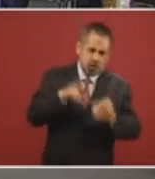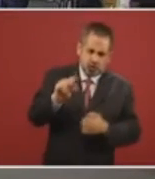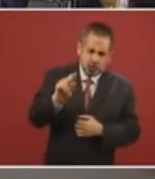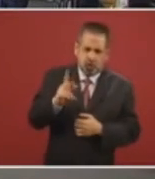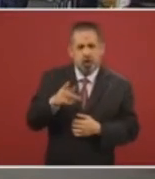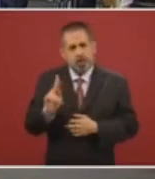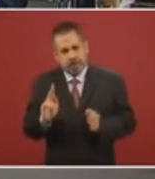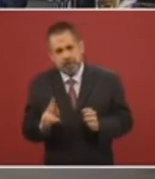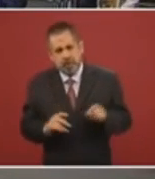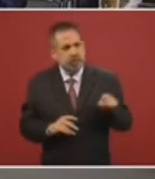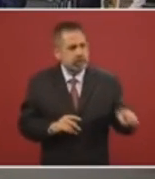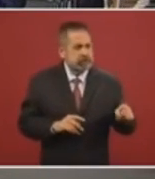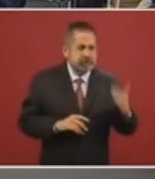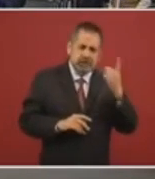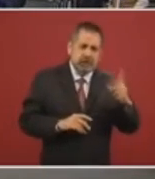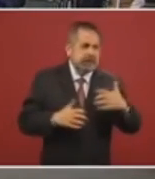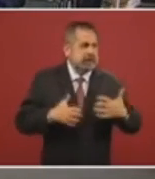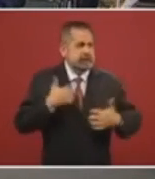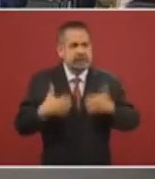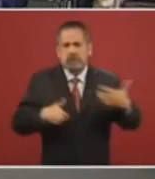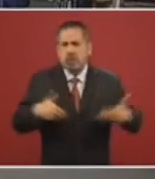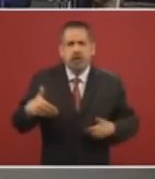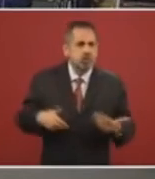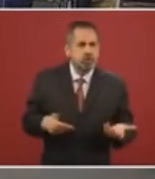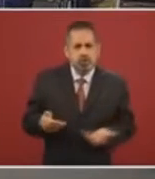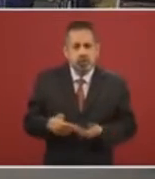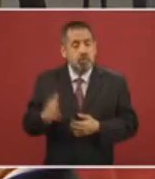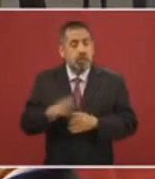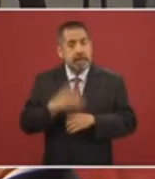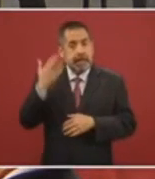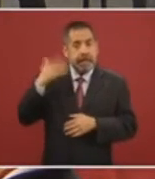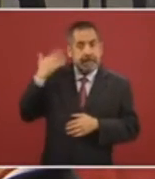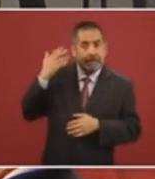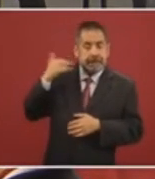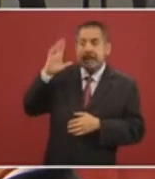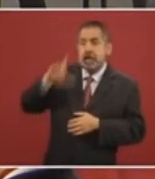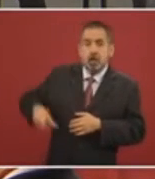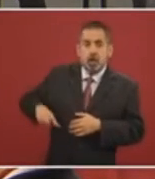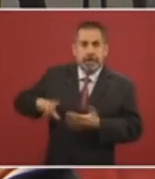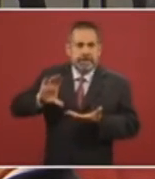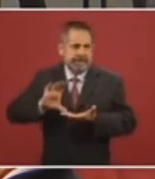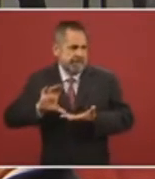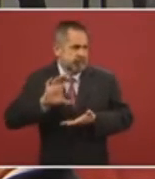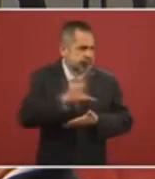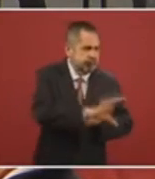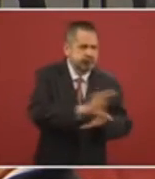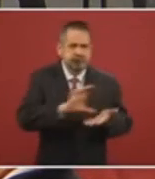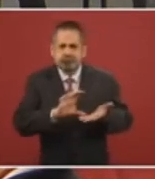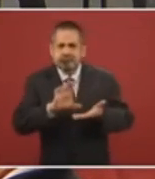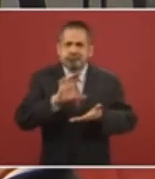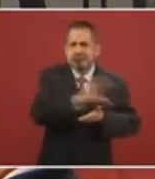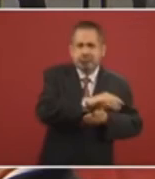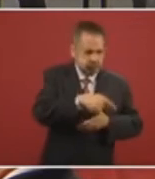puedo generalizar, porque recibían mucho dinero para la